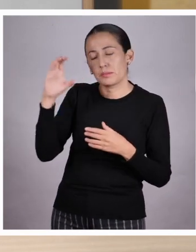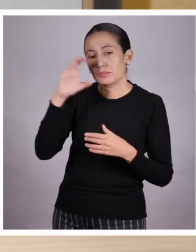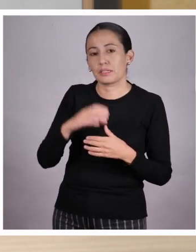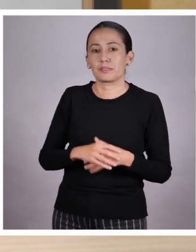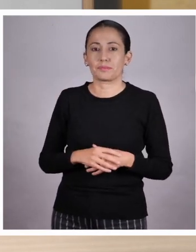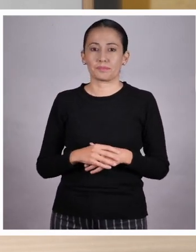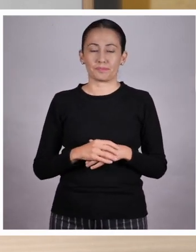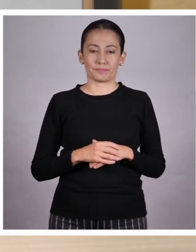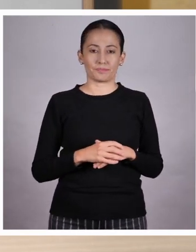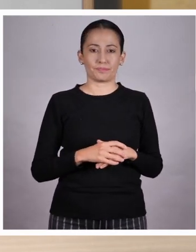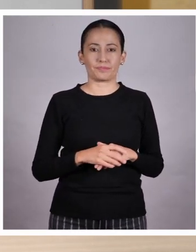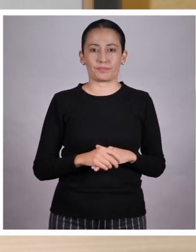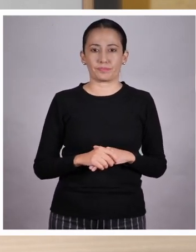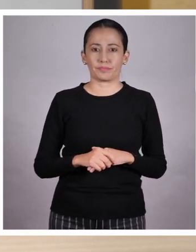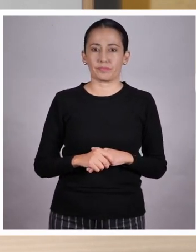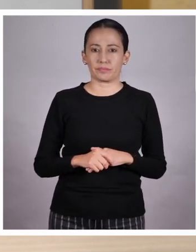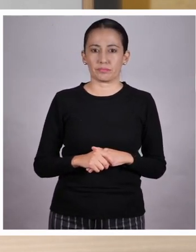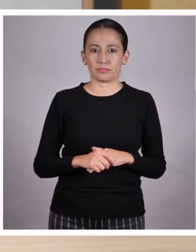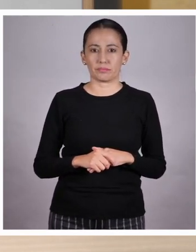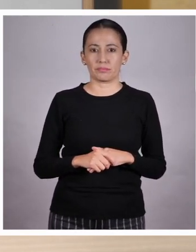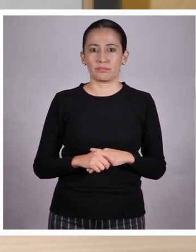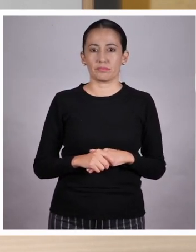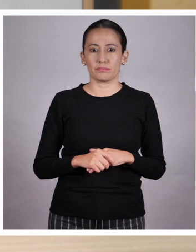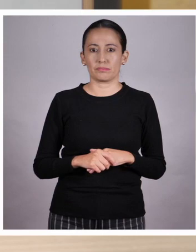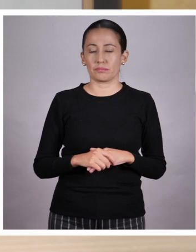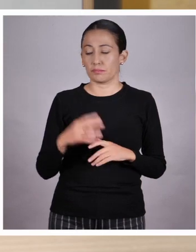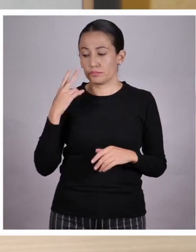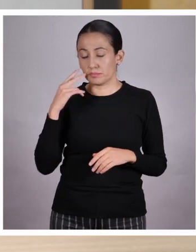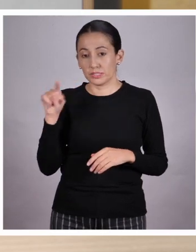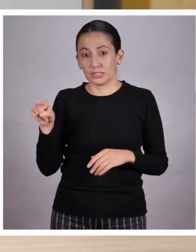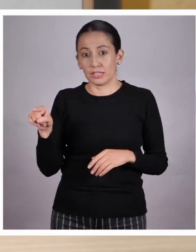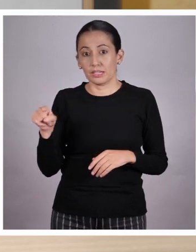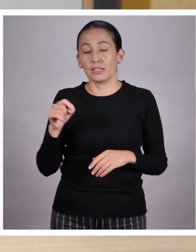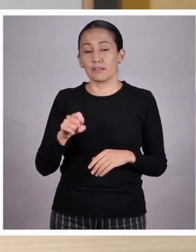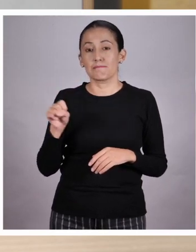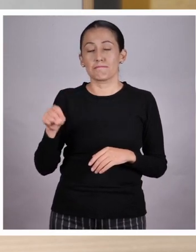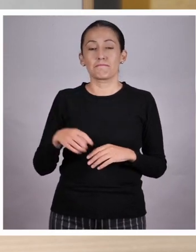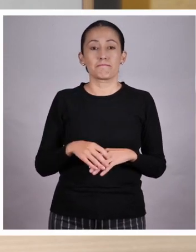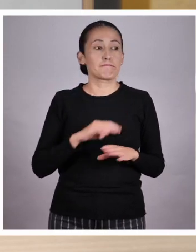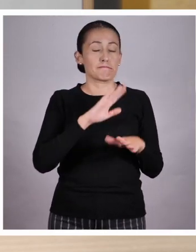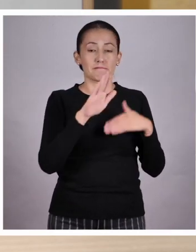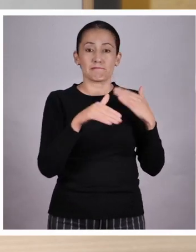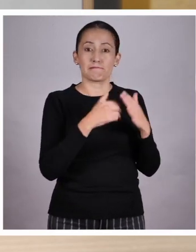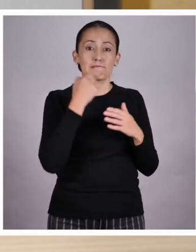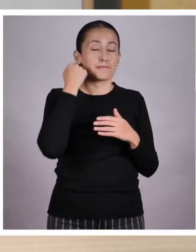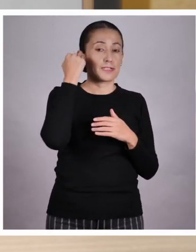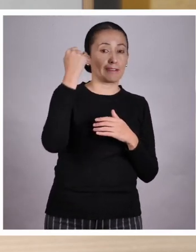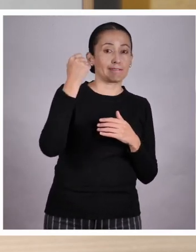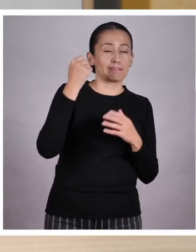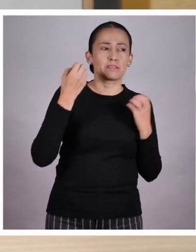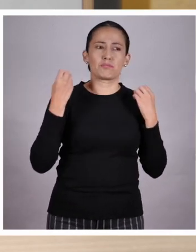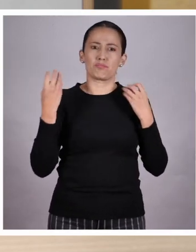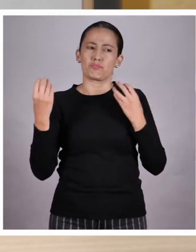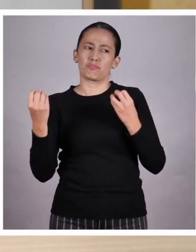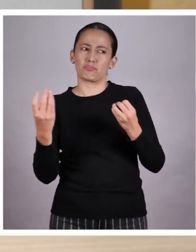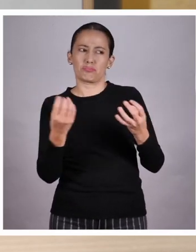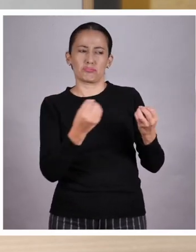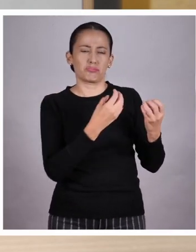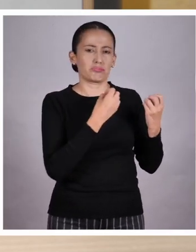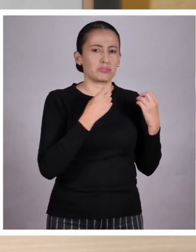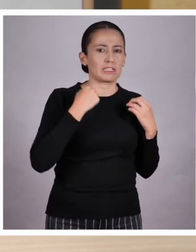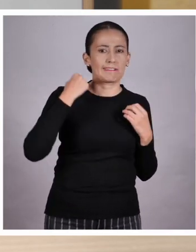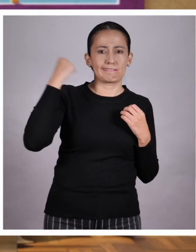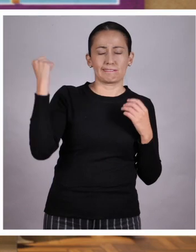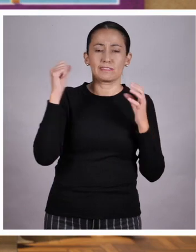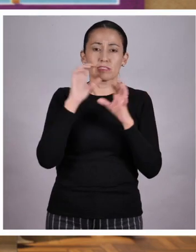consultar. Veamos en internet. Ahí está, mira, ahí está. Sí, ahí están todos los derechos. Y son muchos derechos, ¿eh? Pero